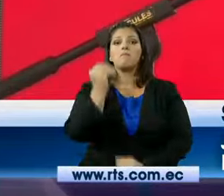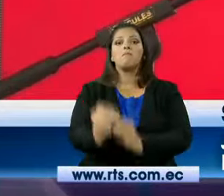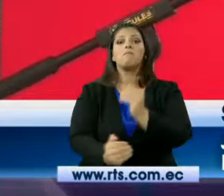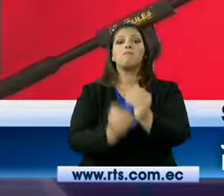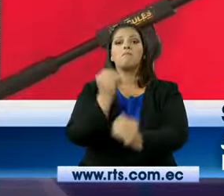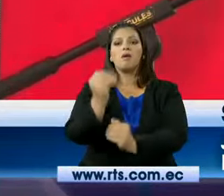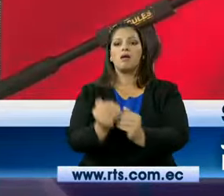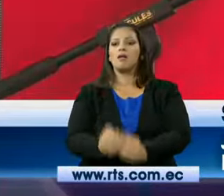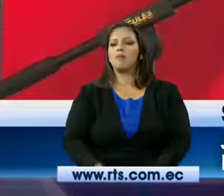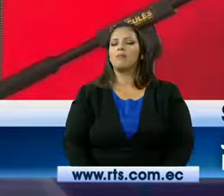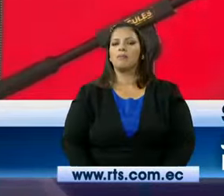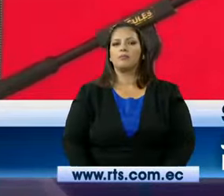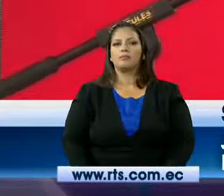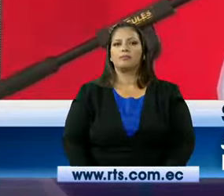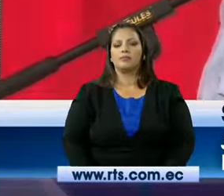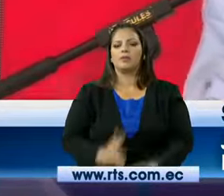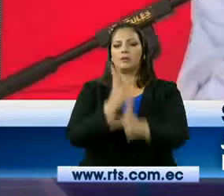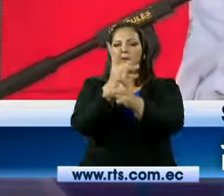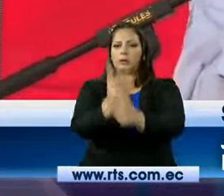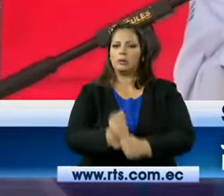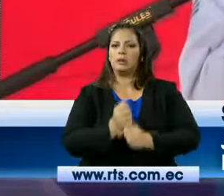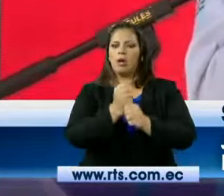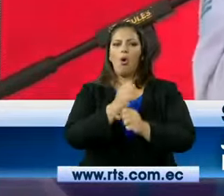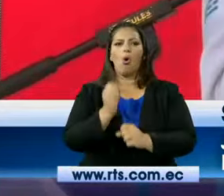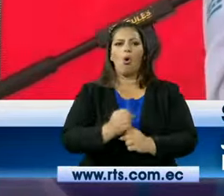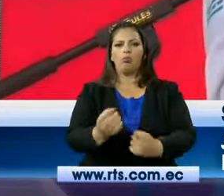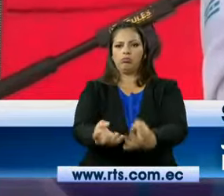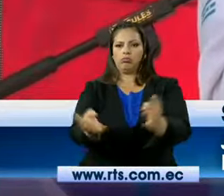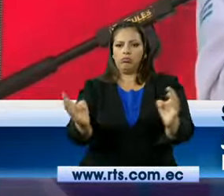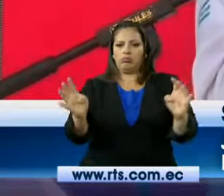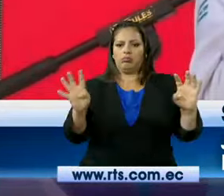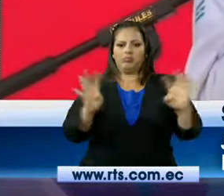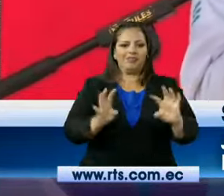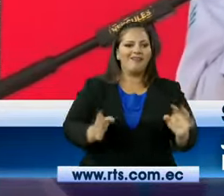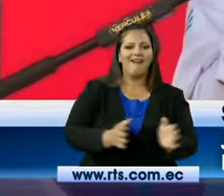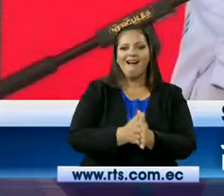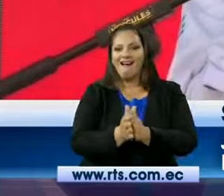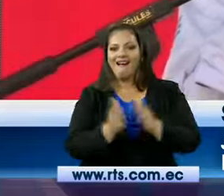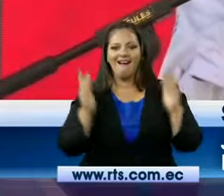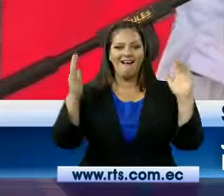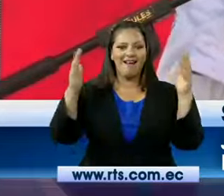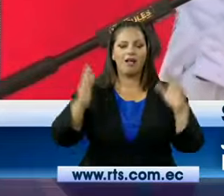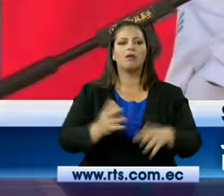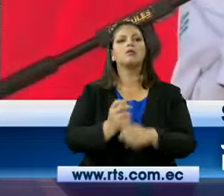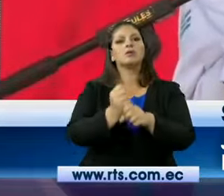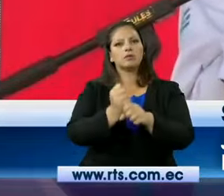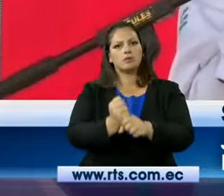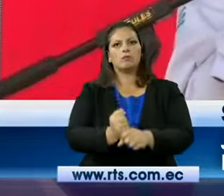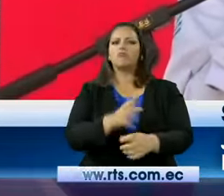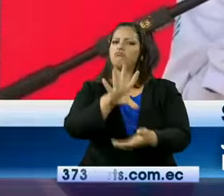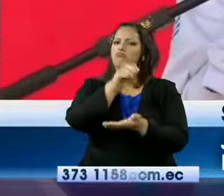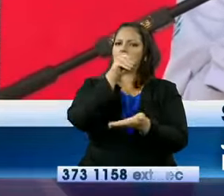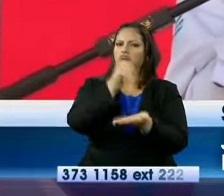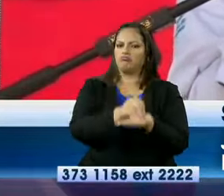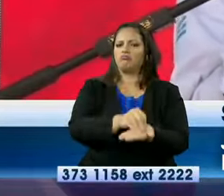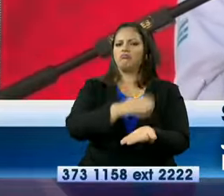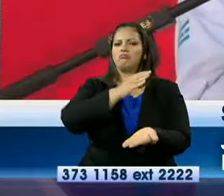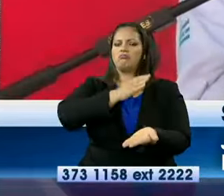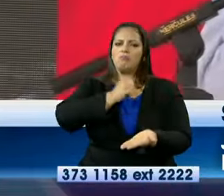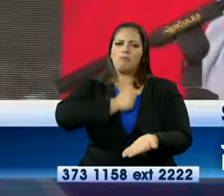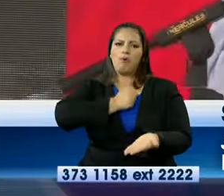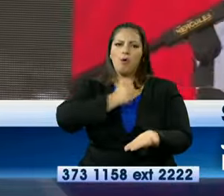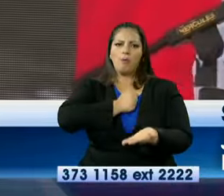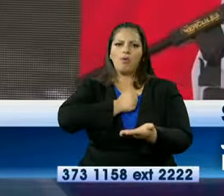las cabalgatas, los rodeos, van a ser considerados ya patrimonio intangible del